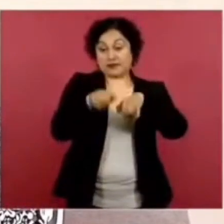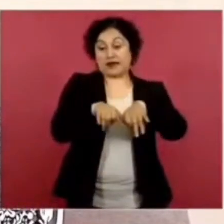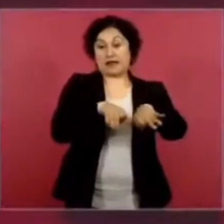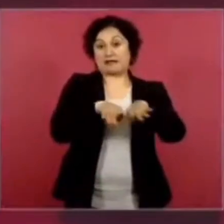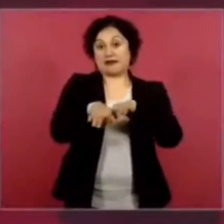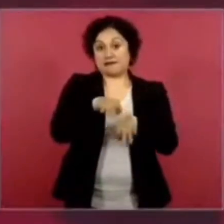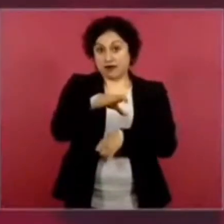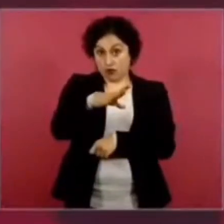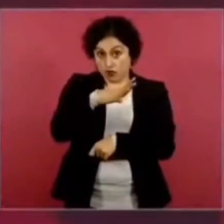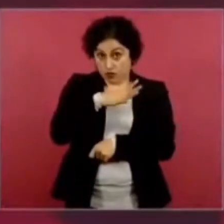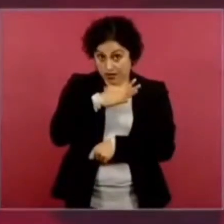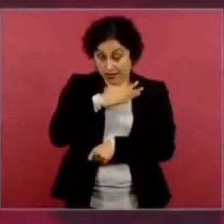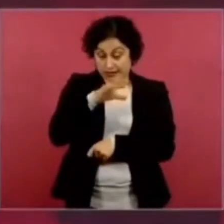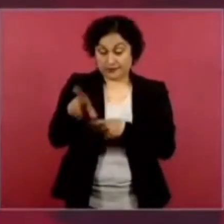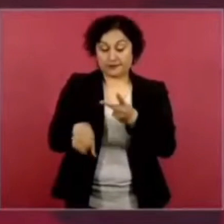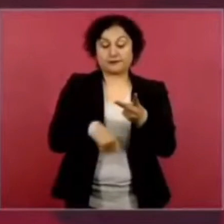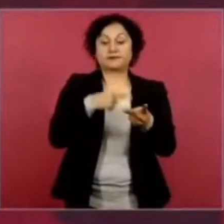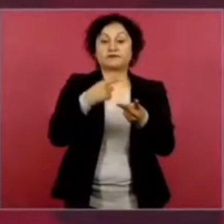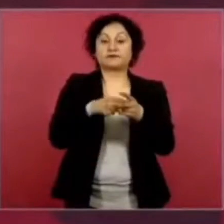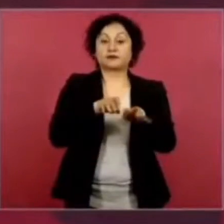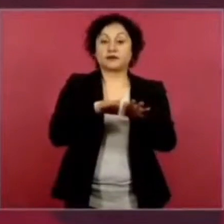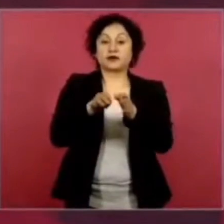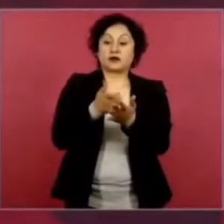si el salario alcanza